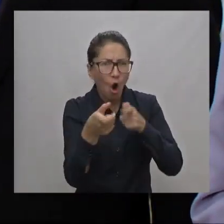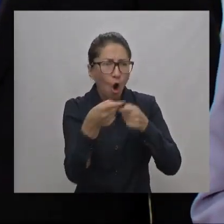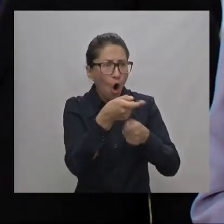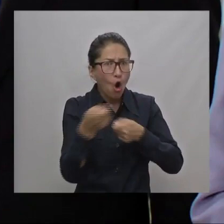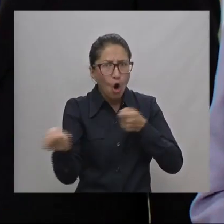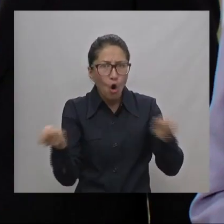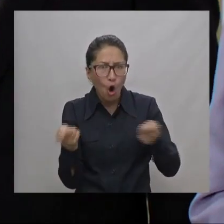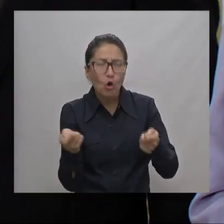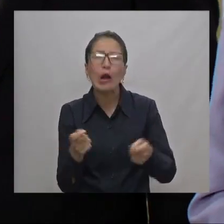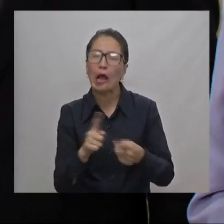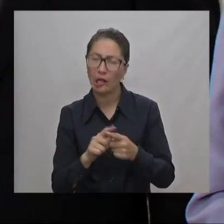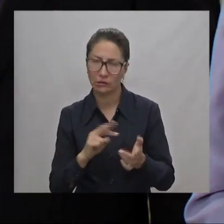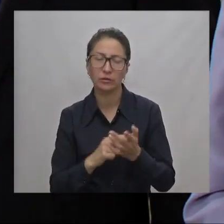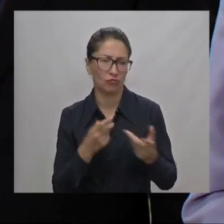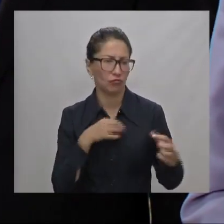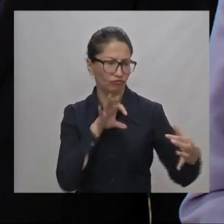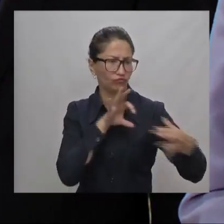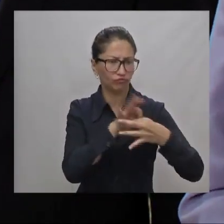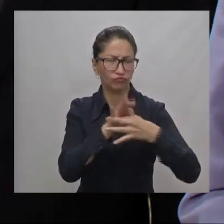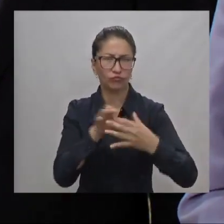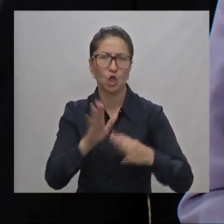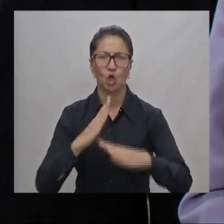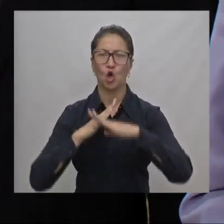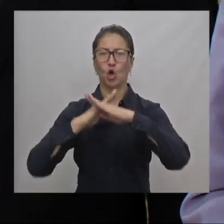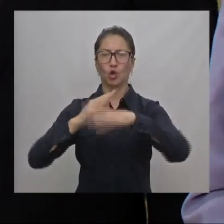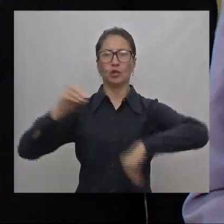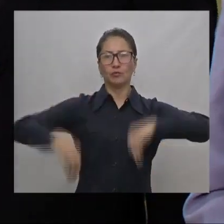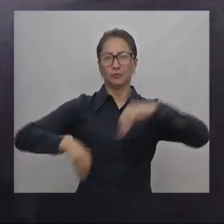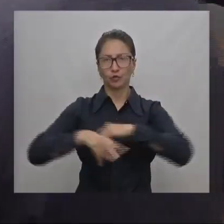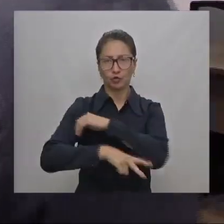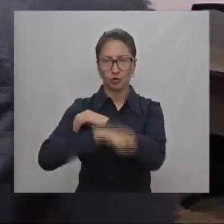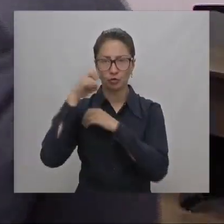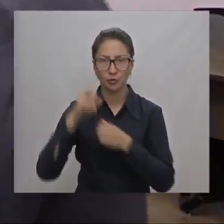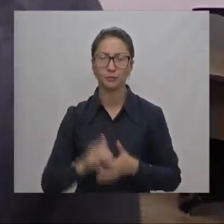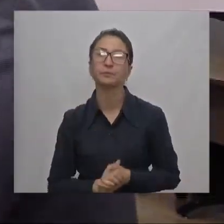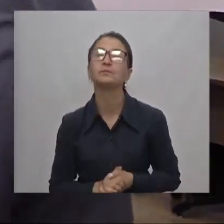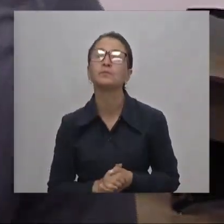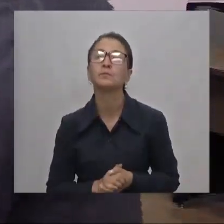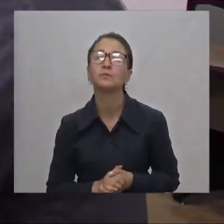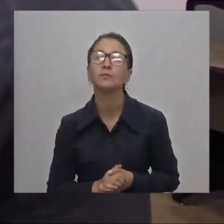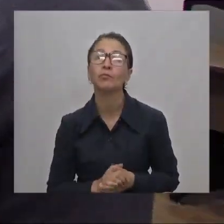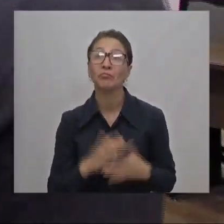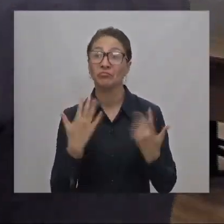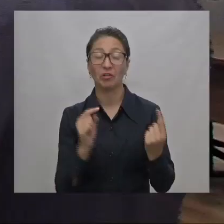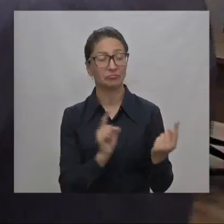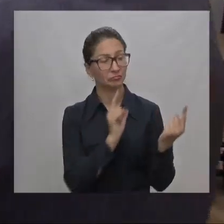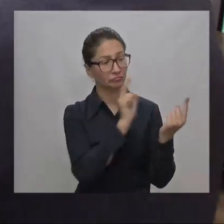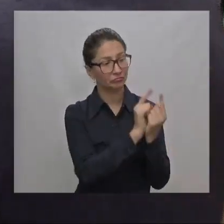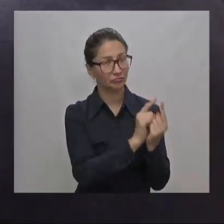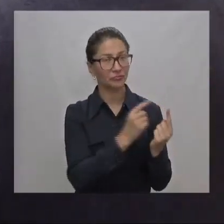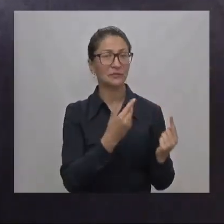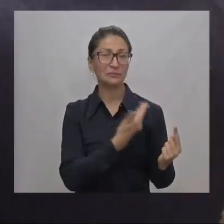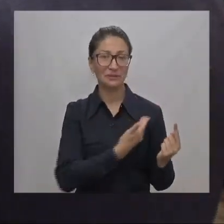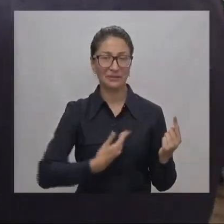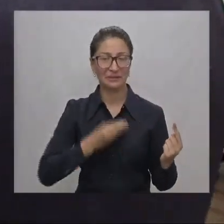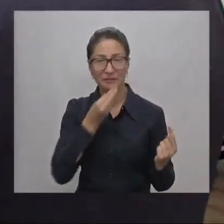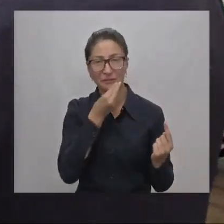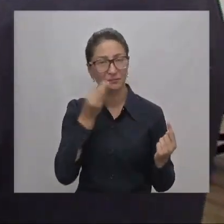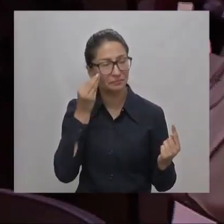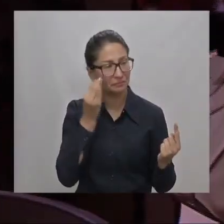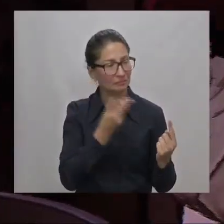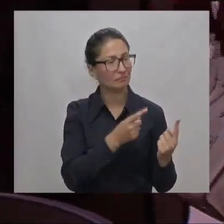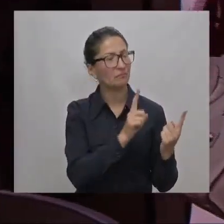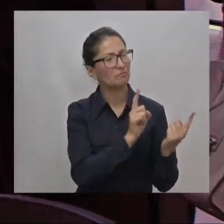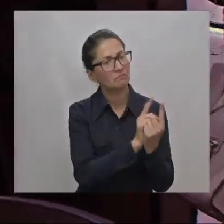de control en la lucha contra la corrupción. Al final de este importante encuentro, el Contralor General y el presidente